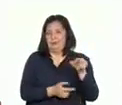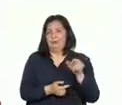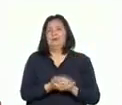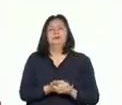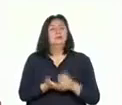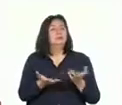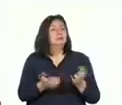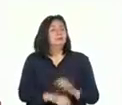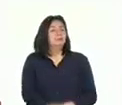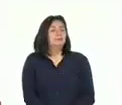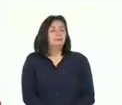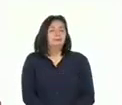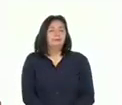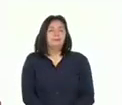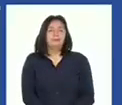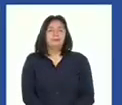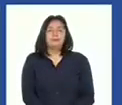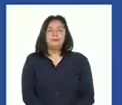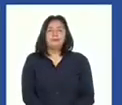centímetros.